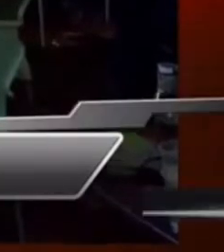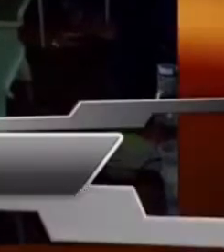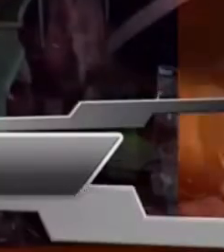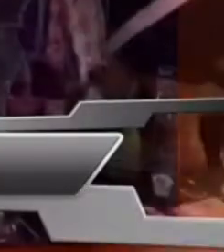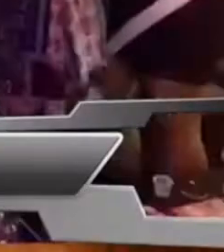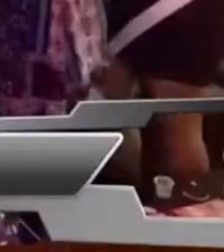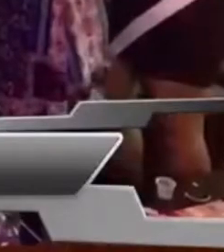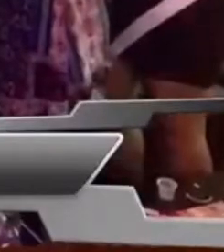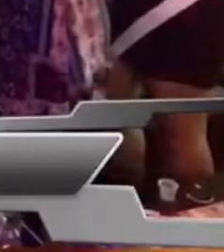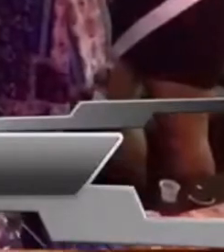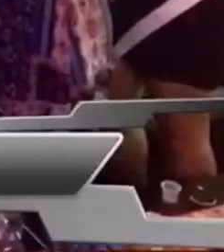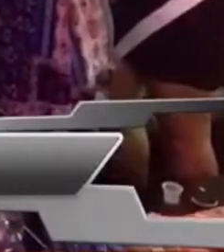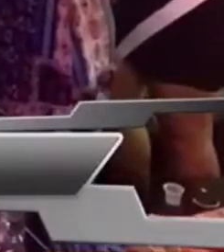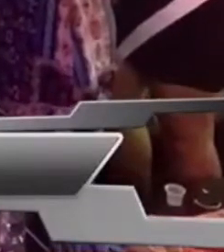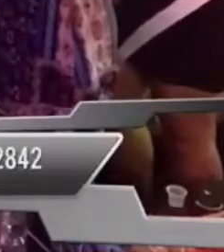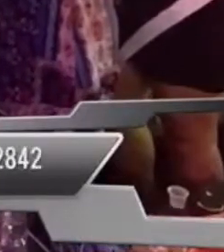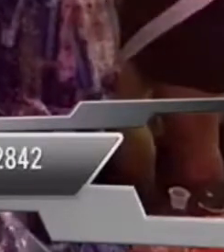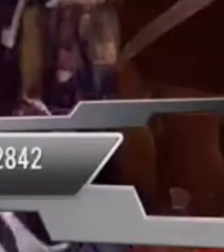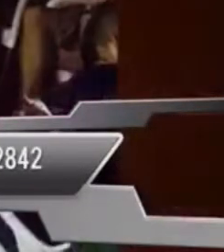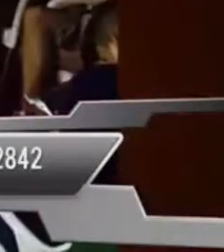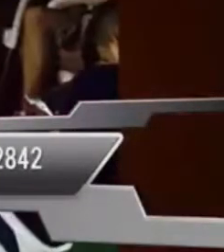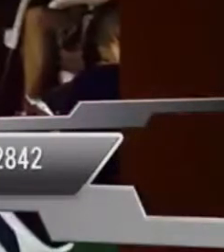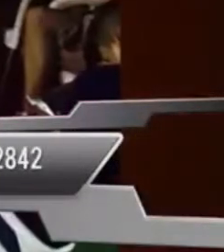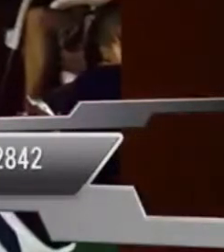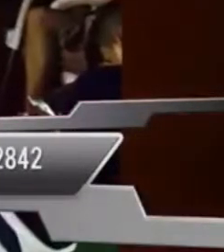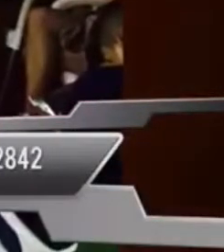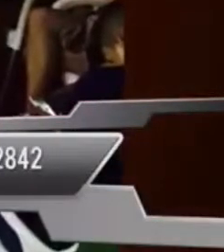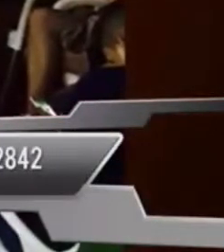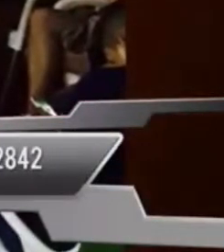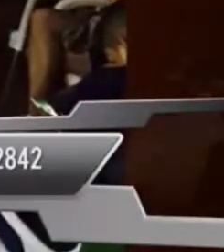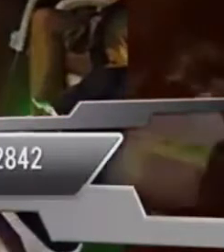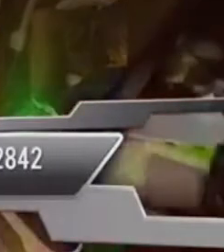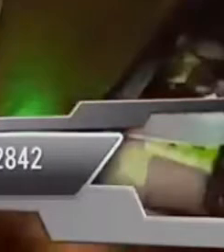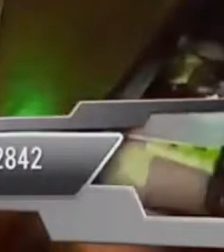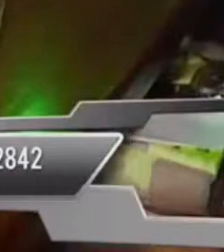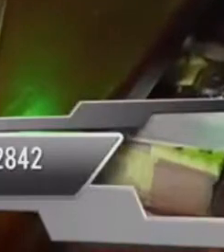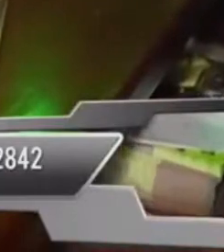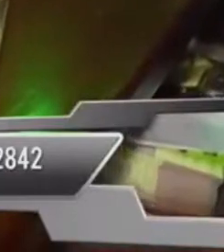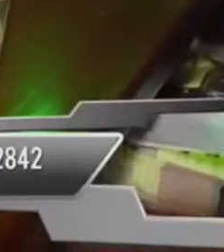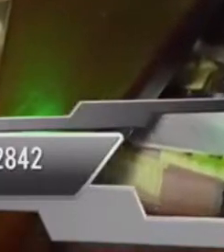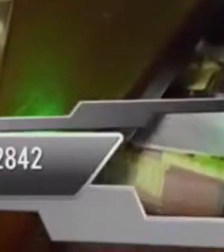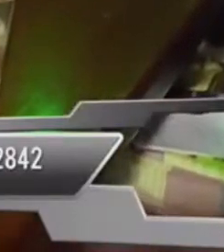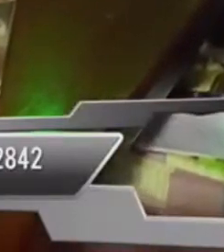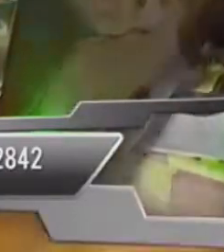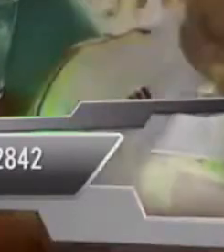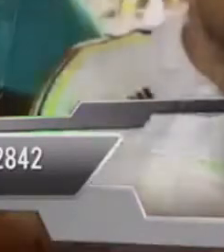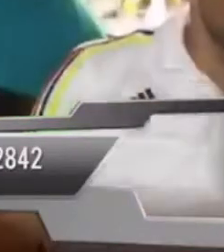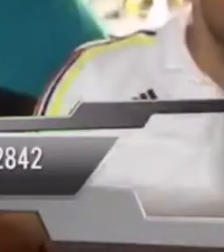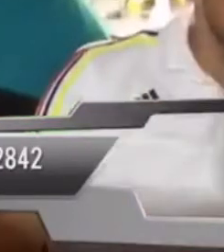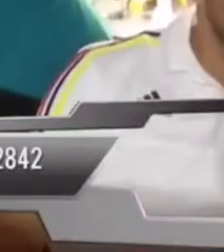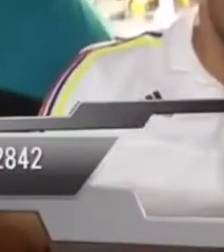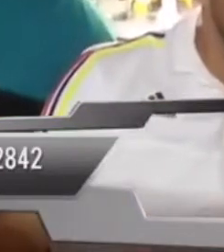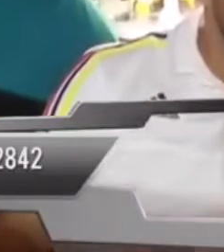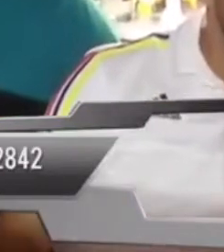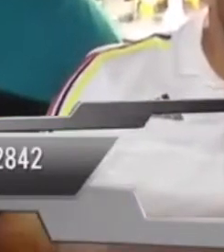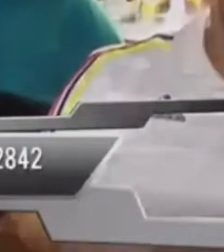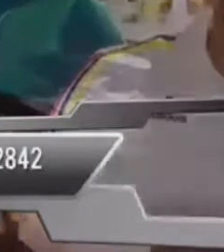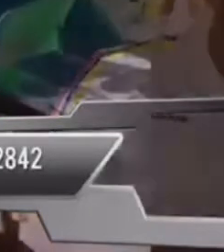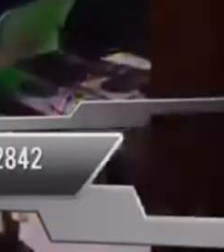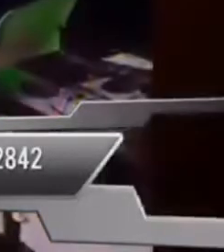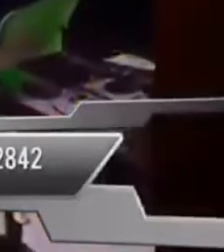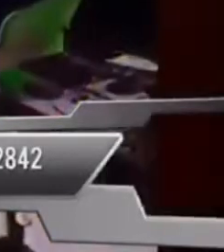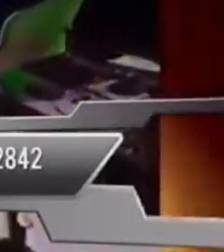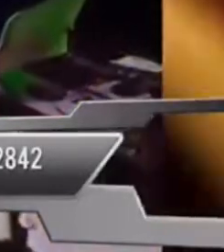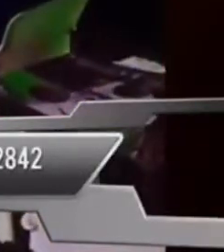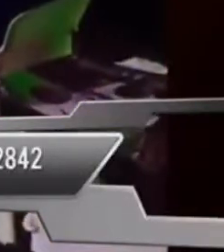Cervecería Sport Bar and Grill, el mejor lugar para sus grandes celebraciones y cumpleaños. Cervezas nacionales,